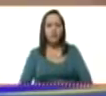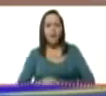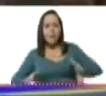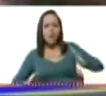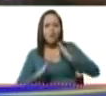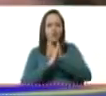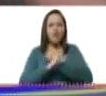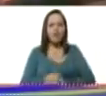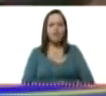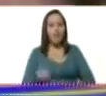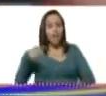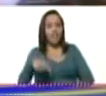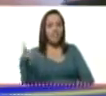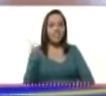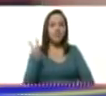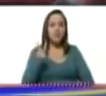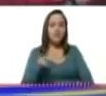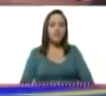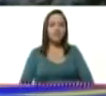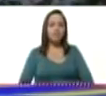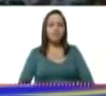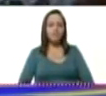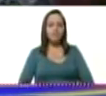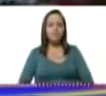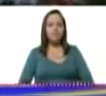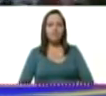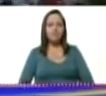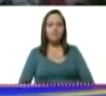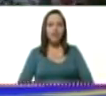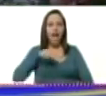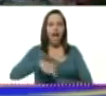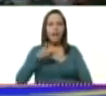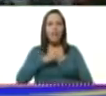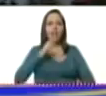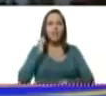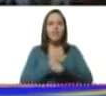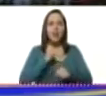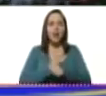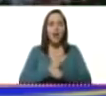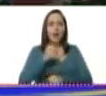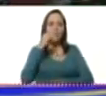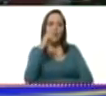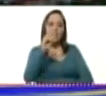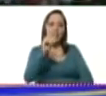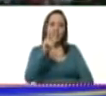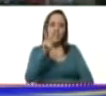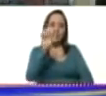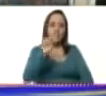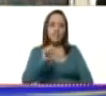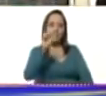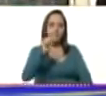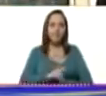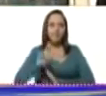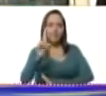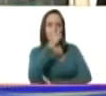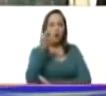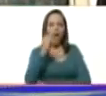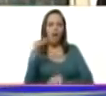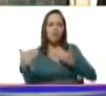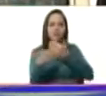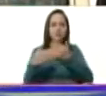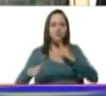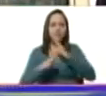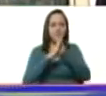bloqueos aquí a nuestro país. Aquí están los trabajadores de PDVSA, los primeros que fueron agredidos